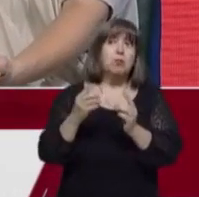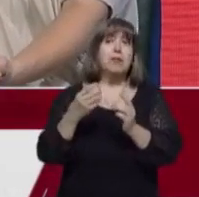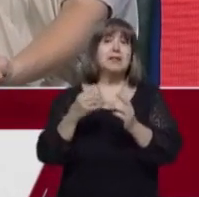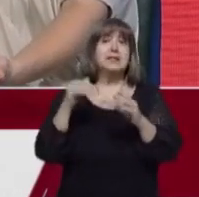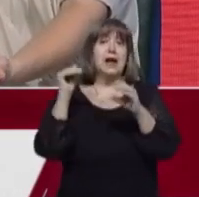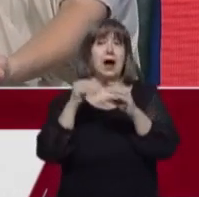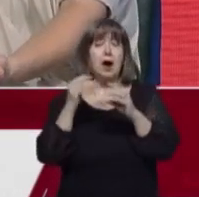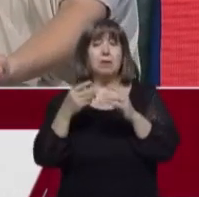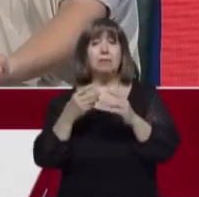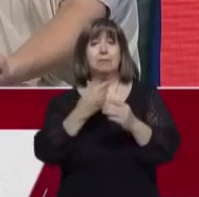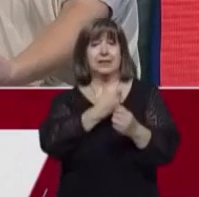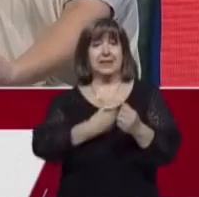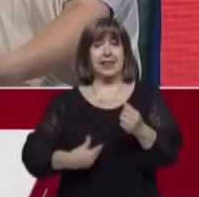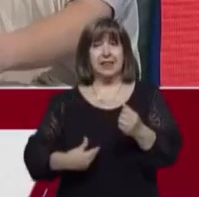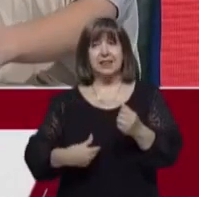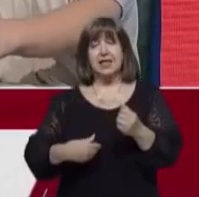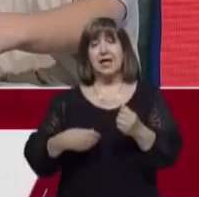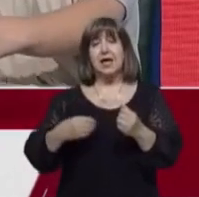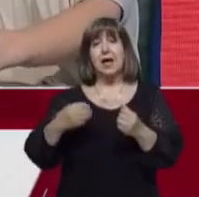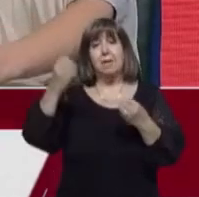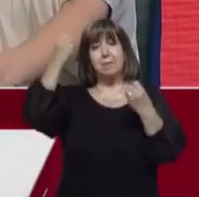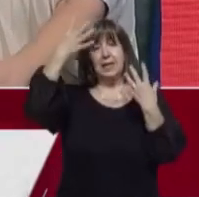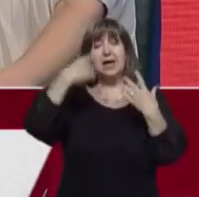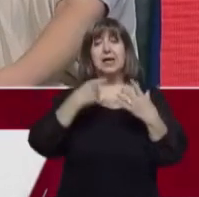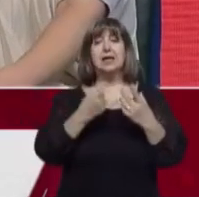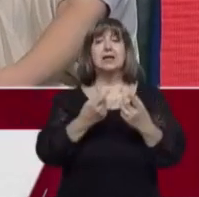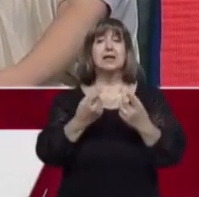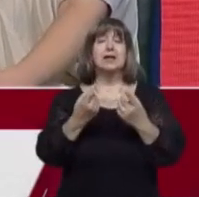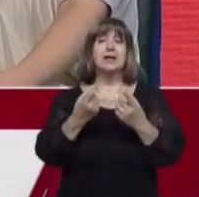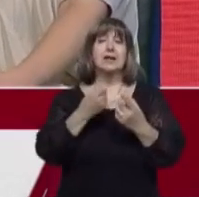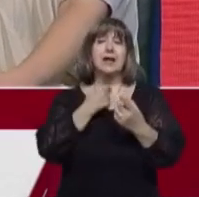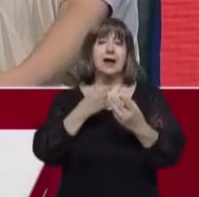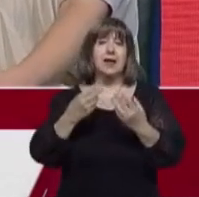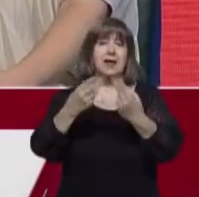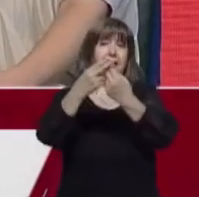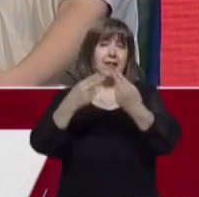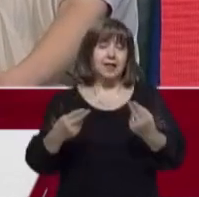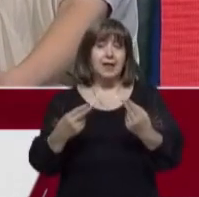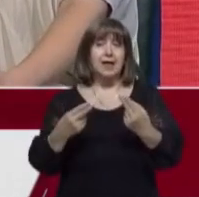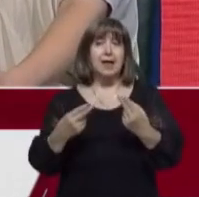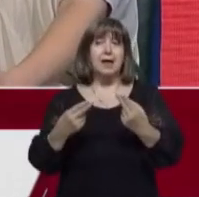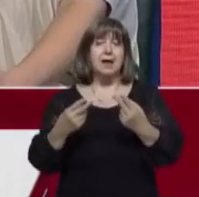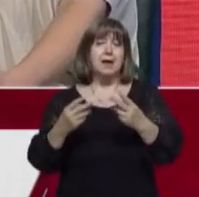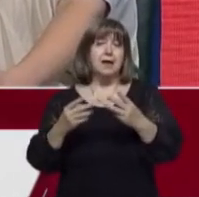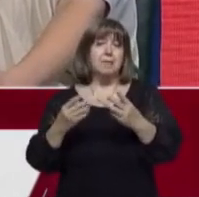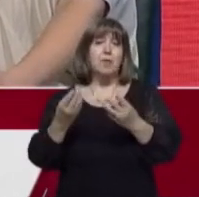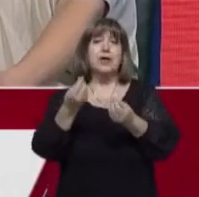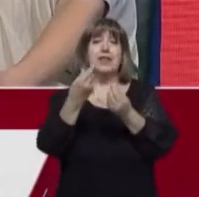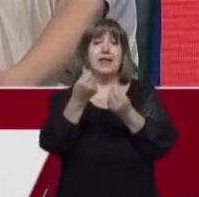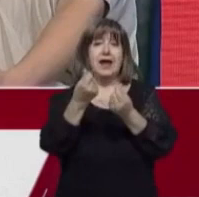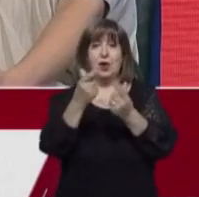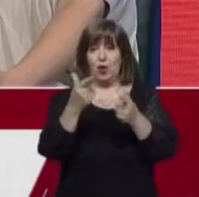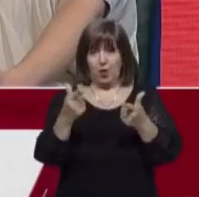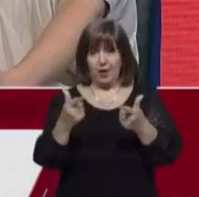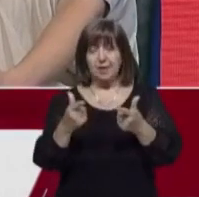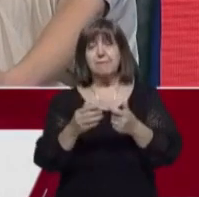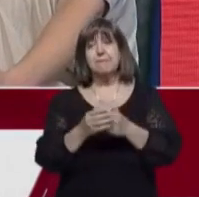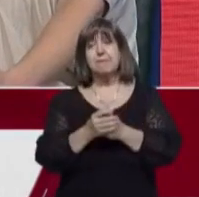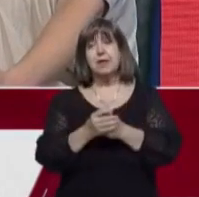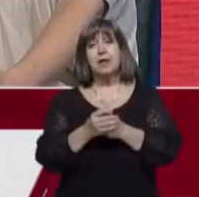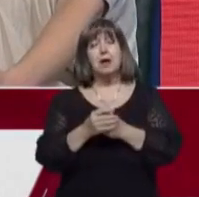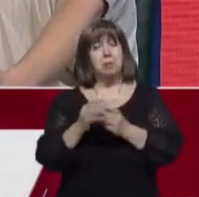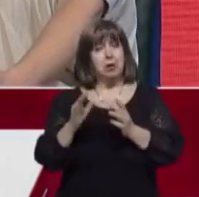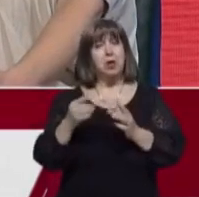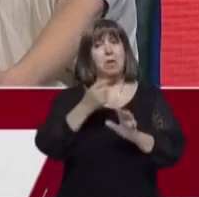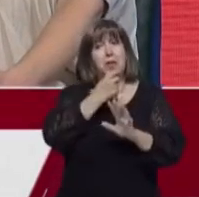pero en su momento el INADI Mendoza, sin defender a ningún funcionario, se trabajaba, se estudiaba el tema, se hablaba con, si en alguna empresa